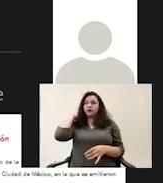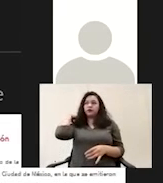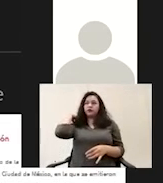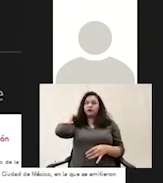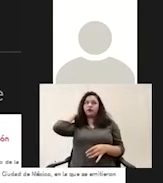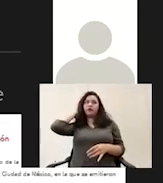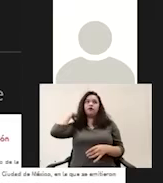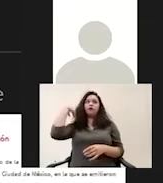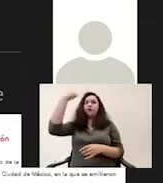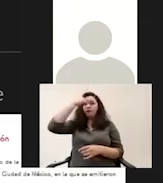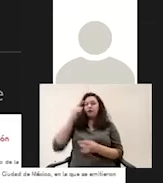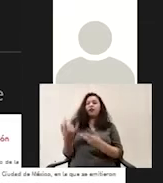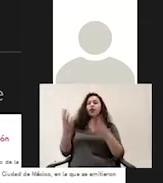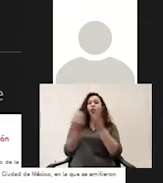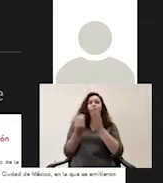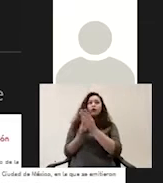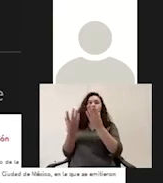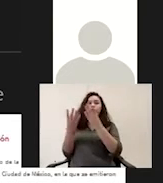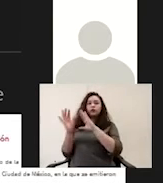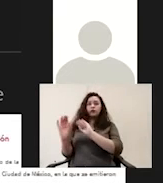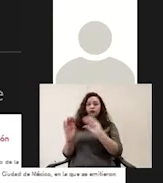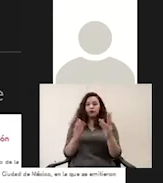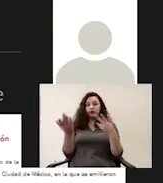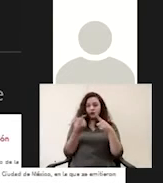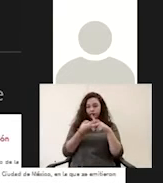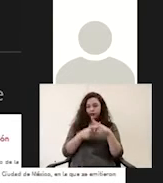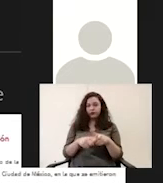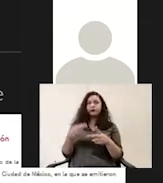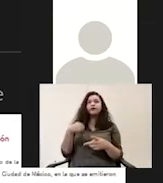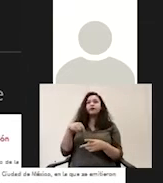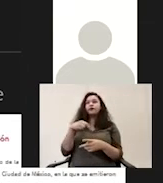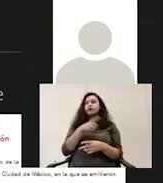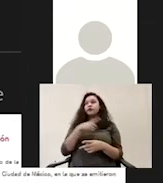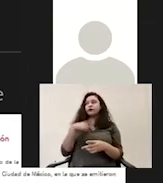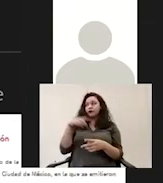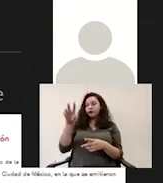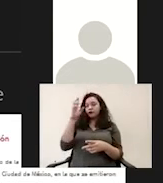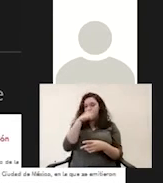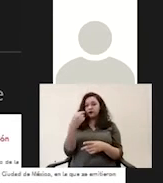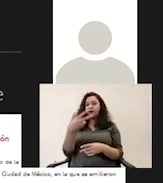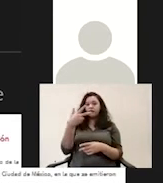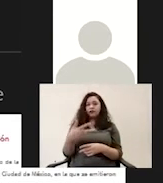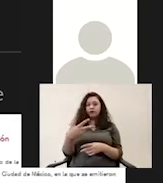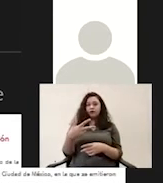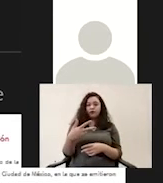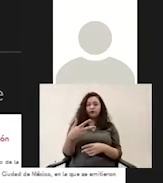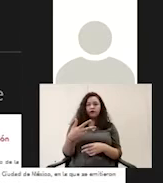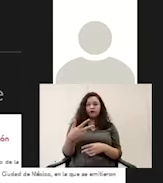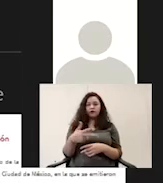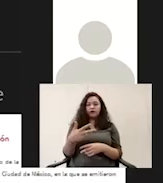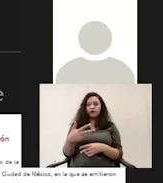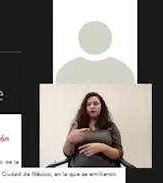a esta capacitación, hay que tomar en cuenta que el 11 de marzo del 2020 se declara